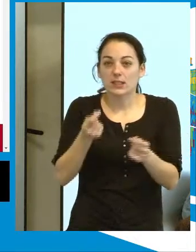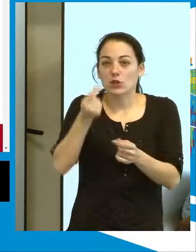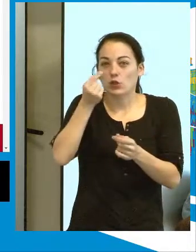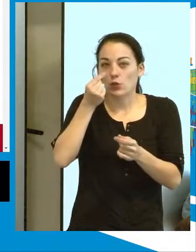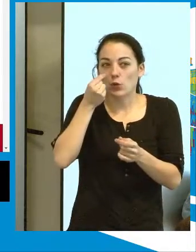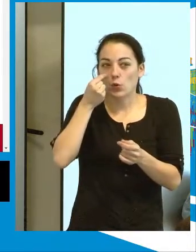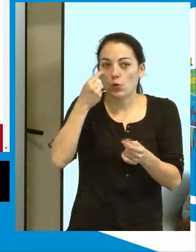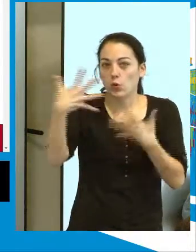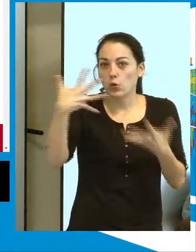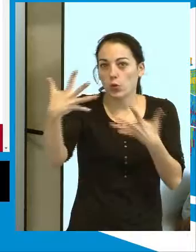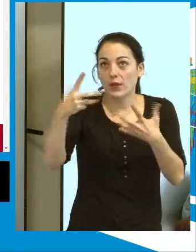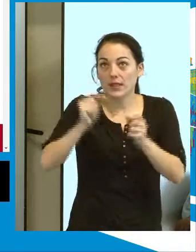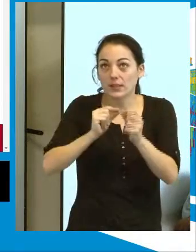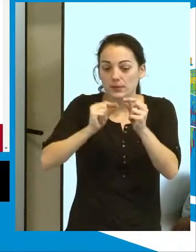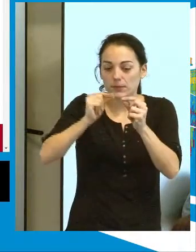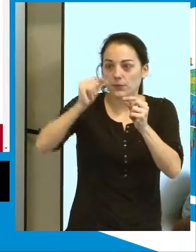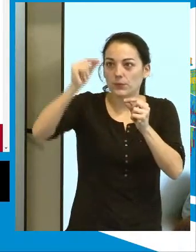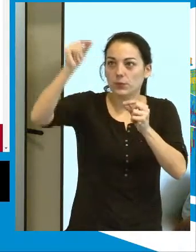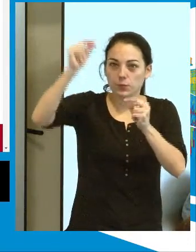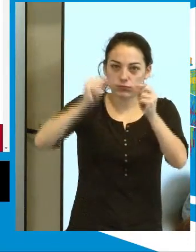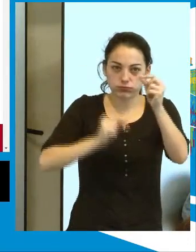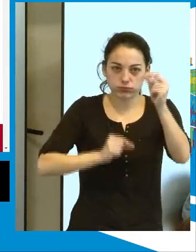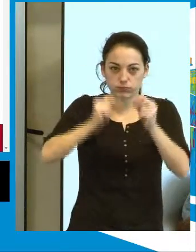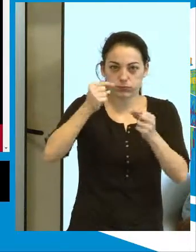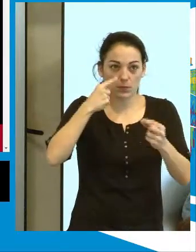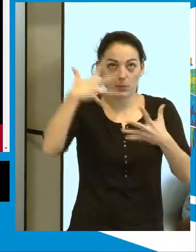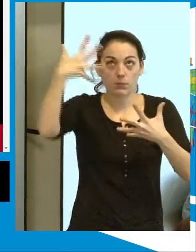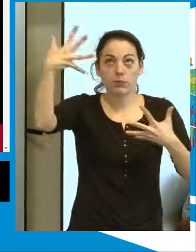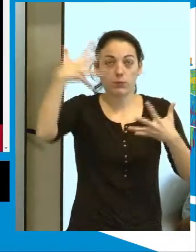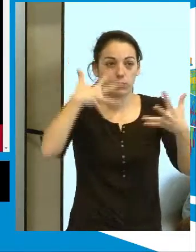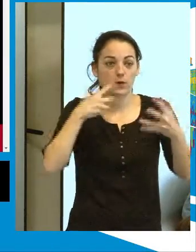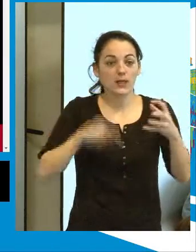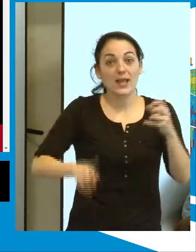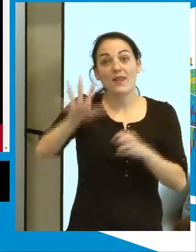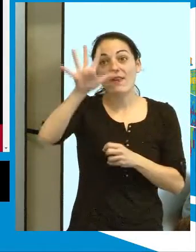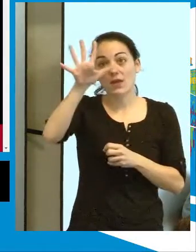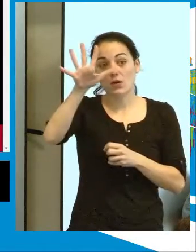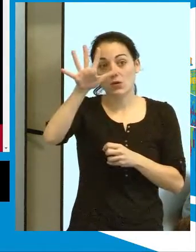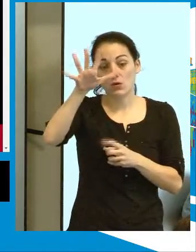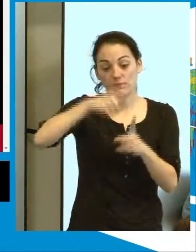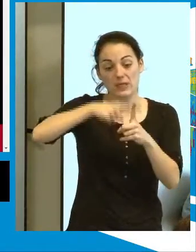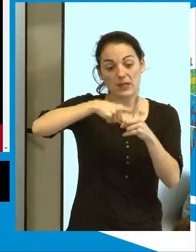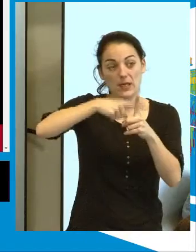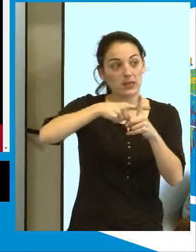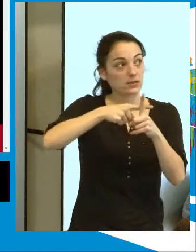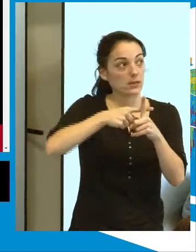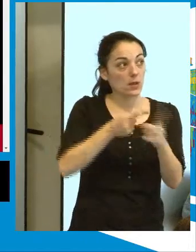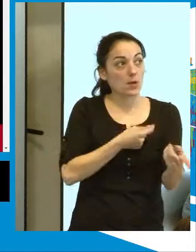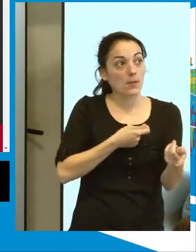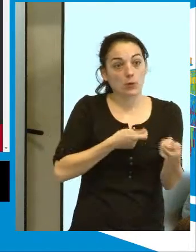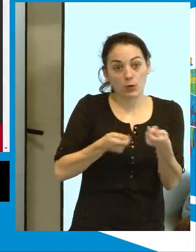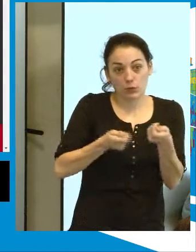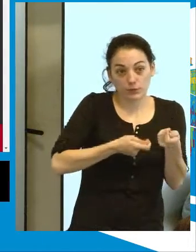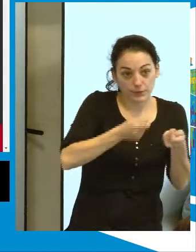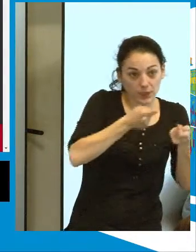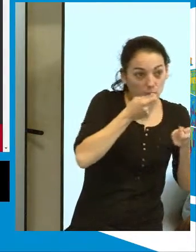Entonces, pulsando en las diferentes opciones de contraste, que hay hasta 5, pues podemos alterar, digamos, el